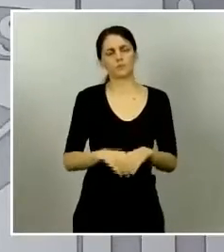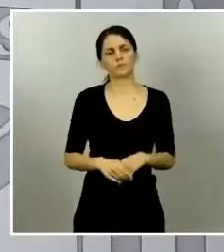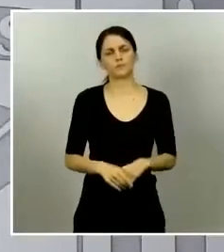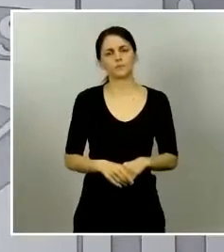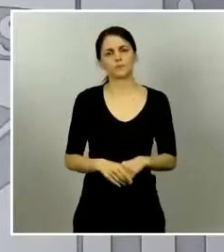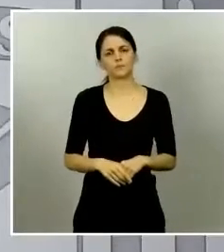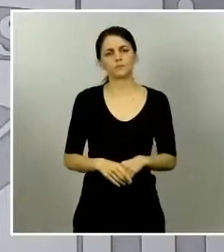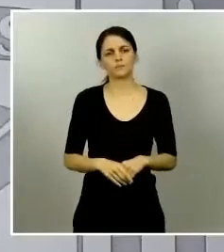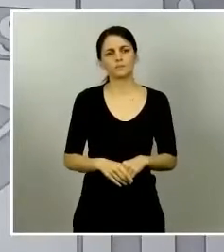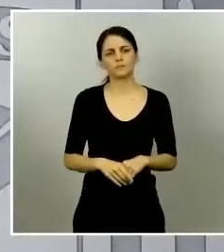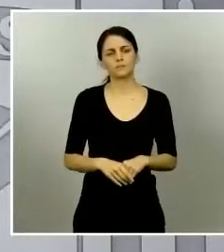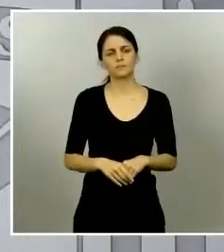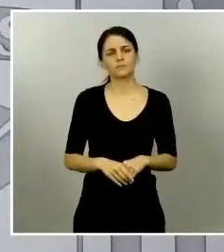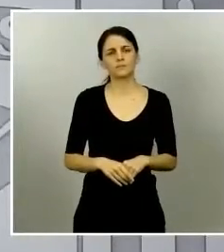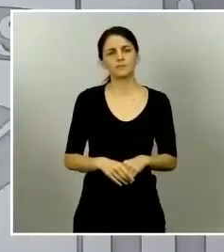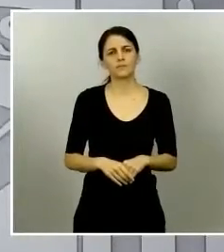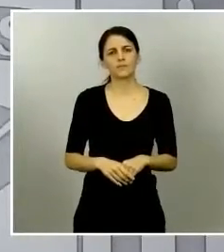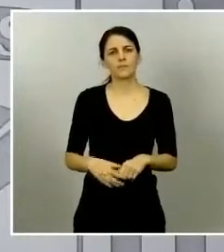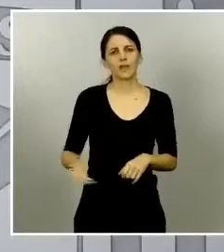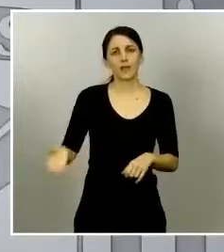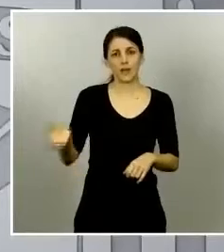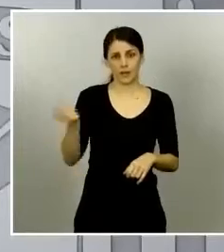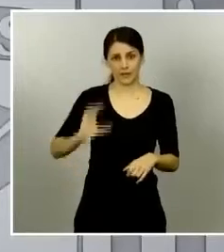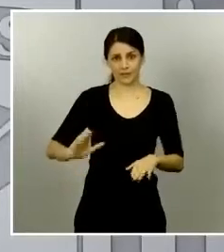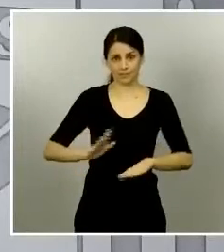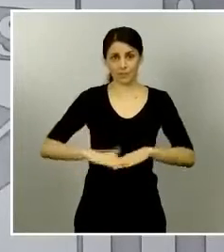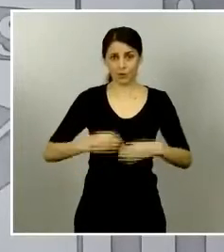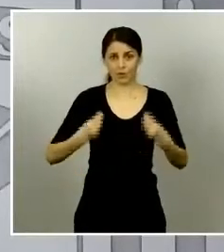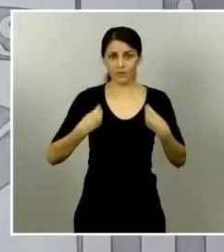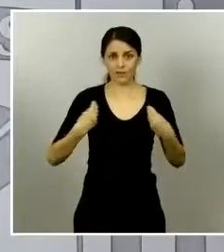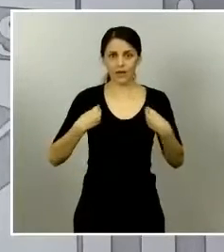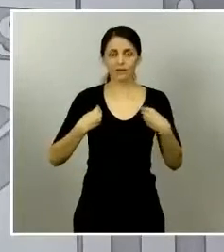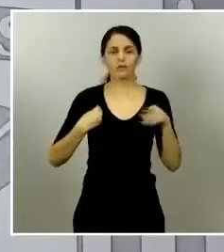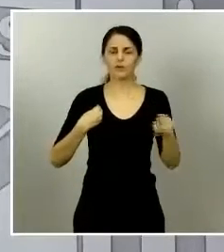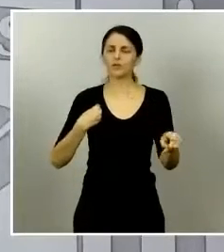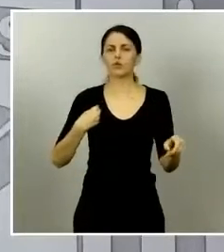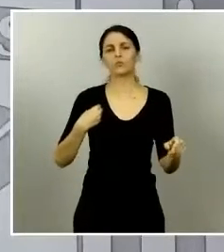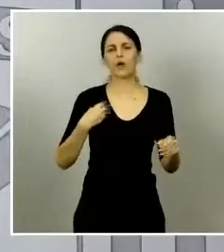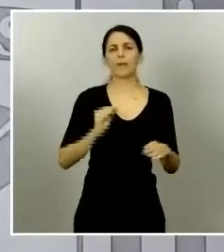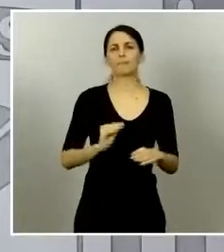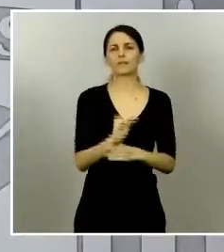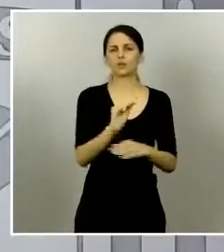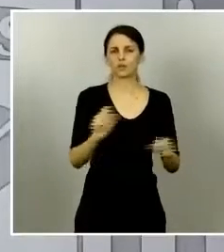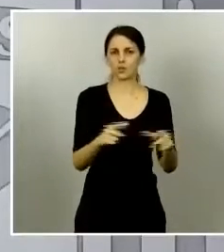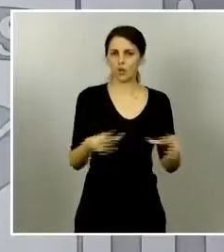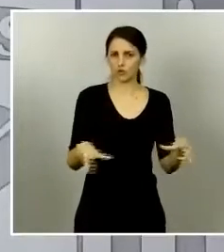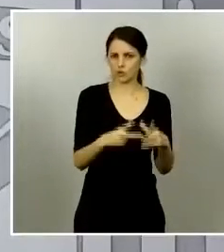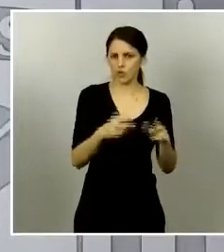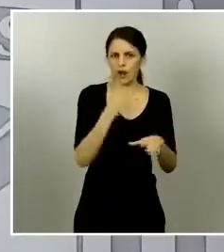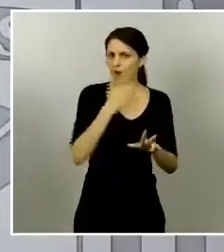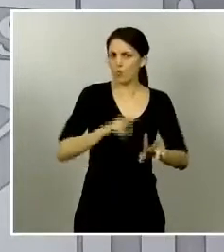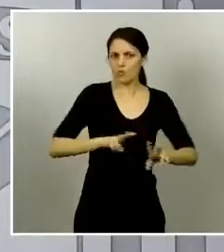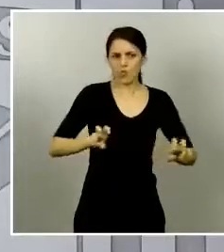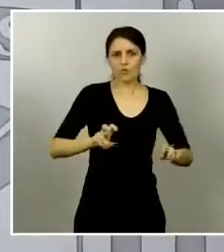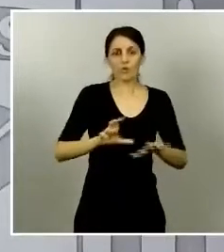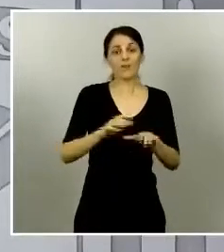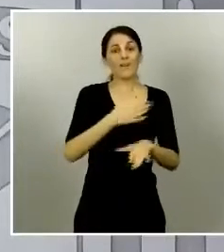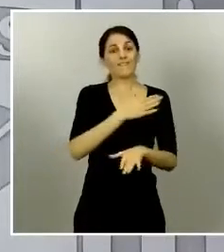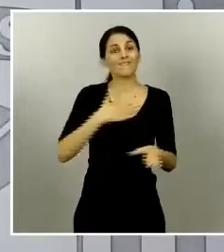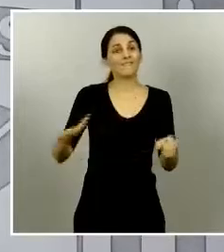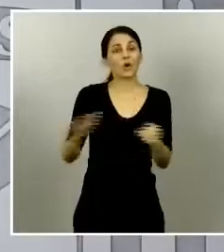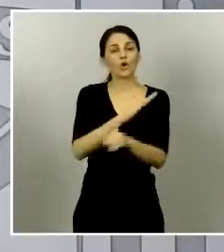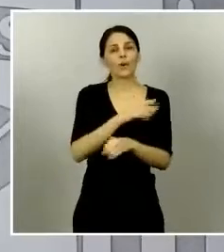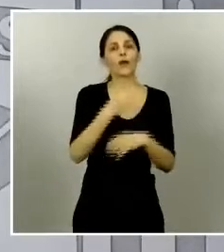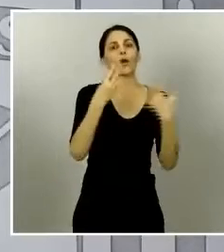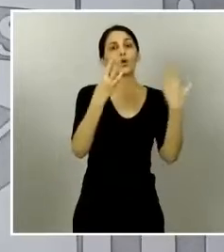poder perseguir su proyecto vital. Esta medida del ingreso mínimo vital será una prestación de la Seguridad Social